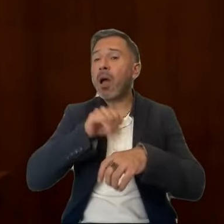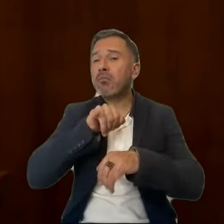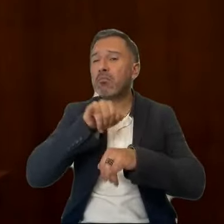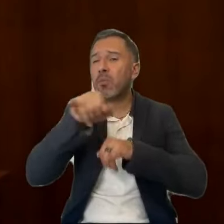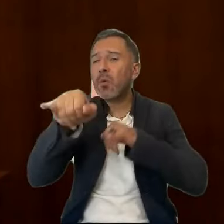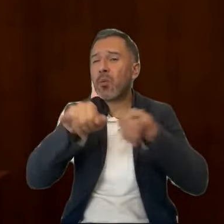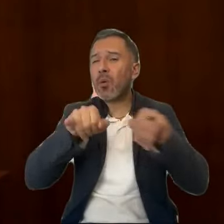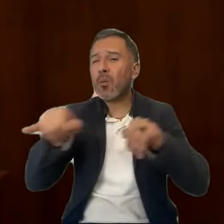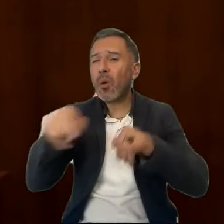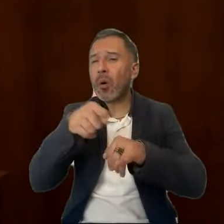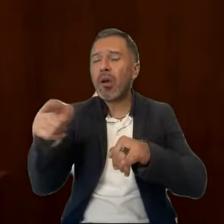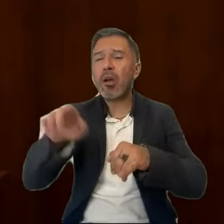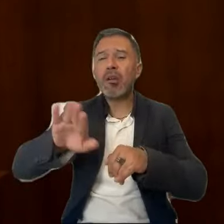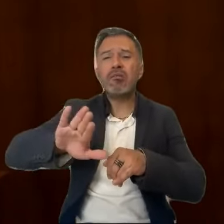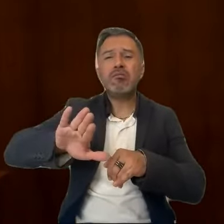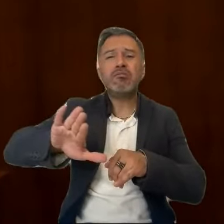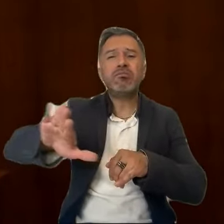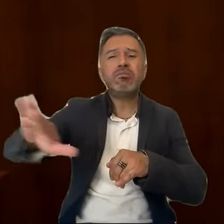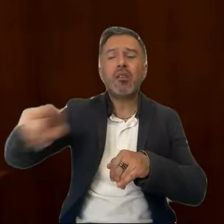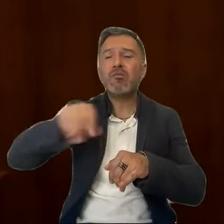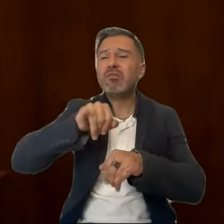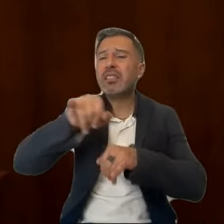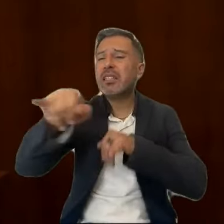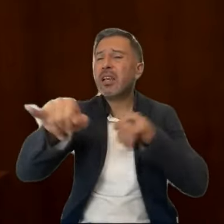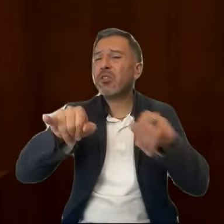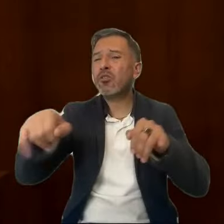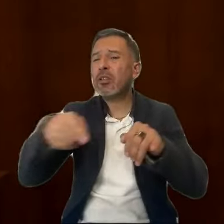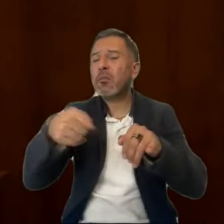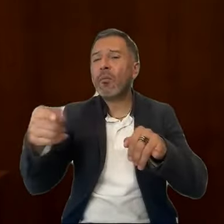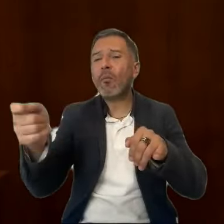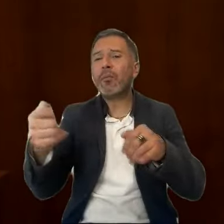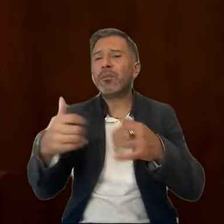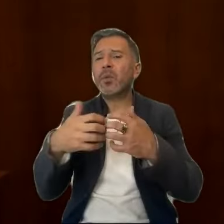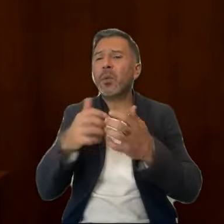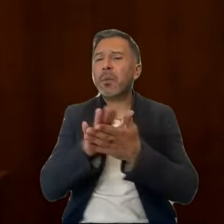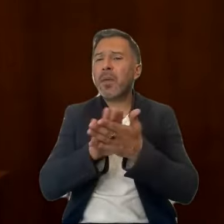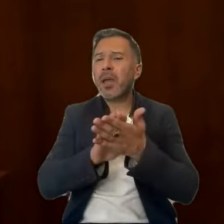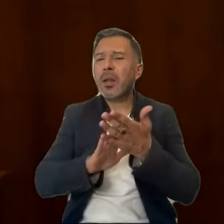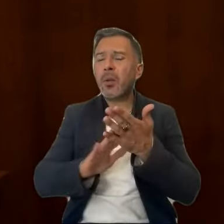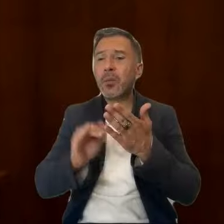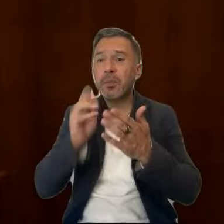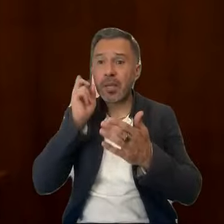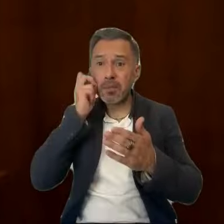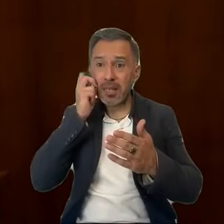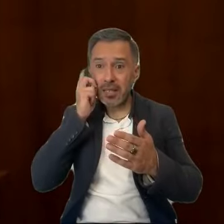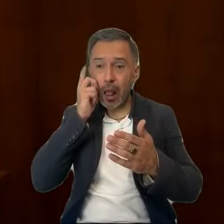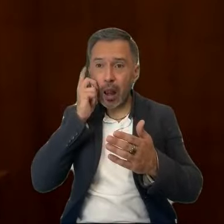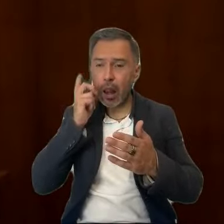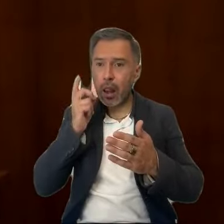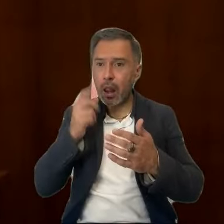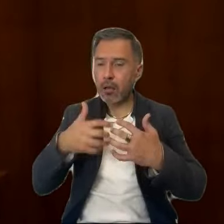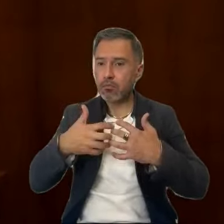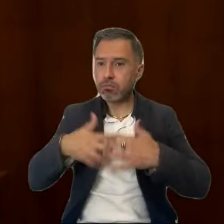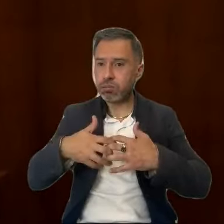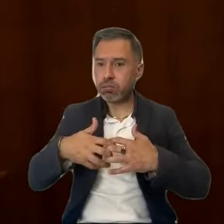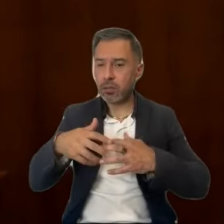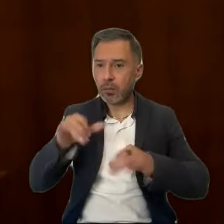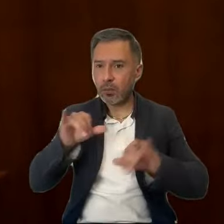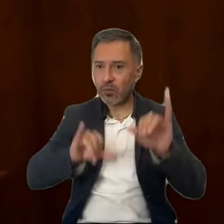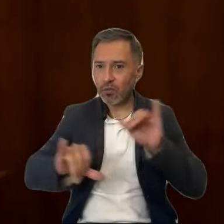que en su mayoría son pequeños productores que con el crecimiento de la industria están